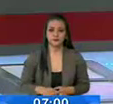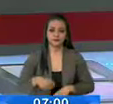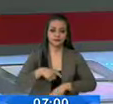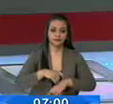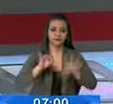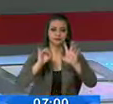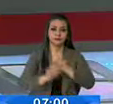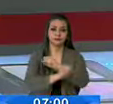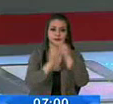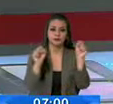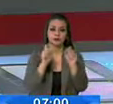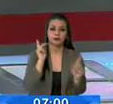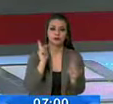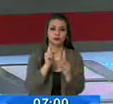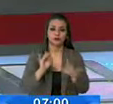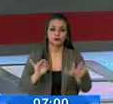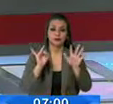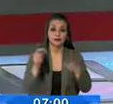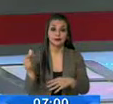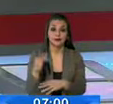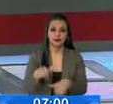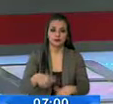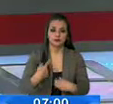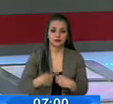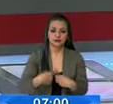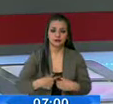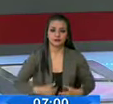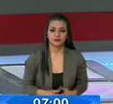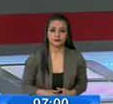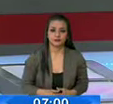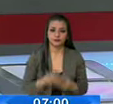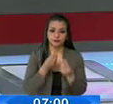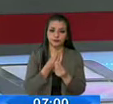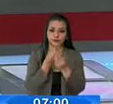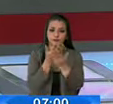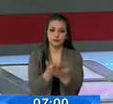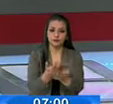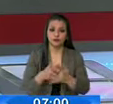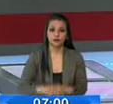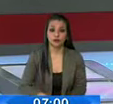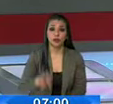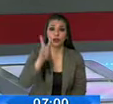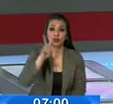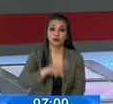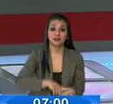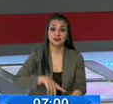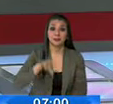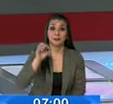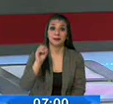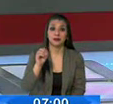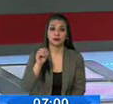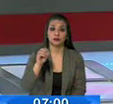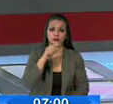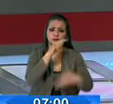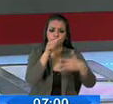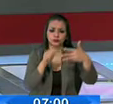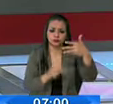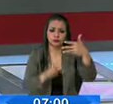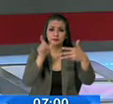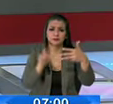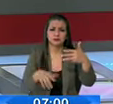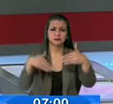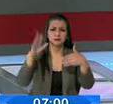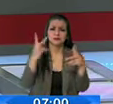punto 7 grados centígrados presenta la ciudad de Quito a esta hora. Les seguimos contando informaciones. Dos hermanos que estaban en la lista de los más buscados de